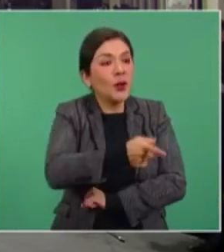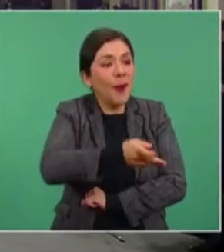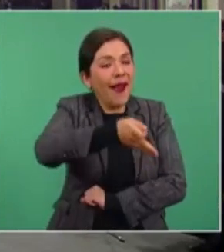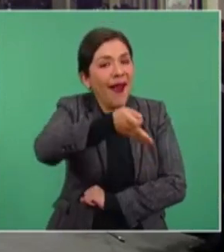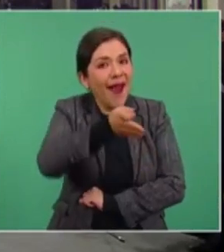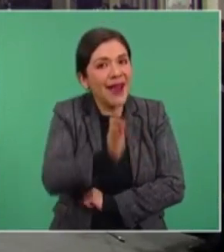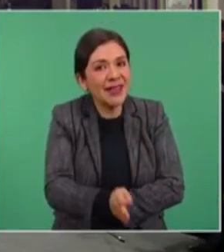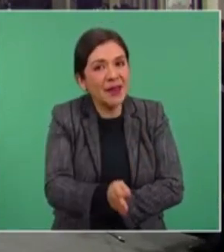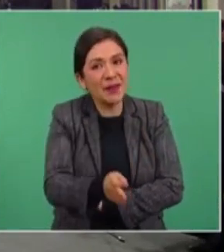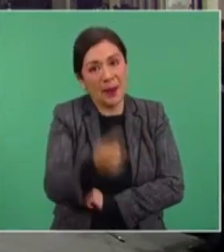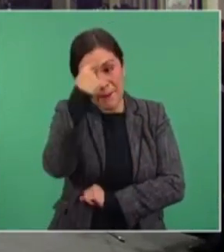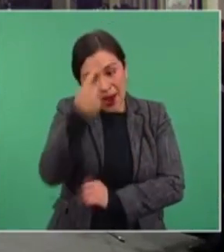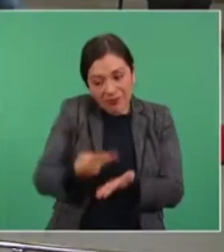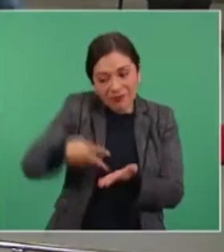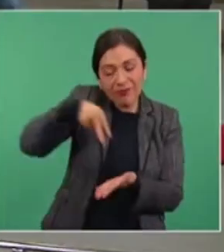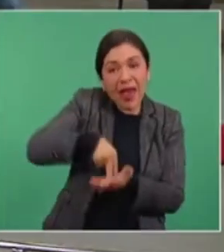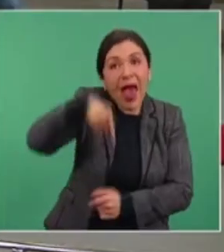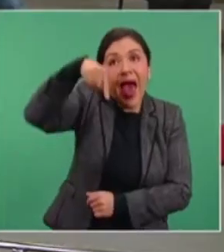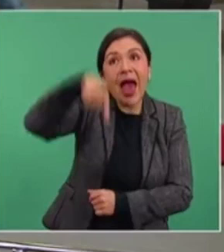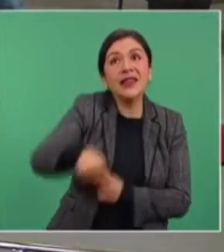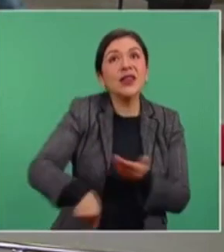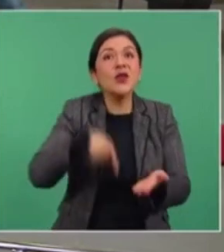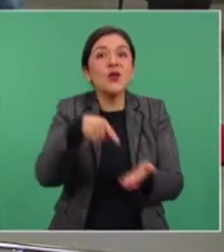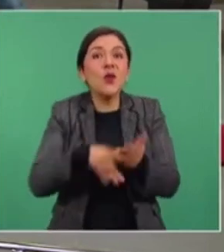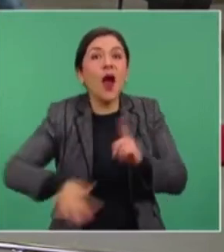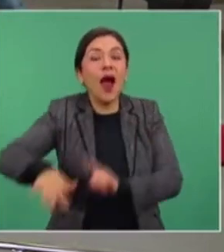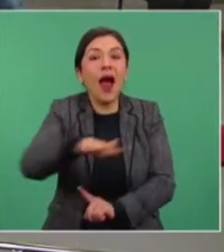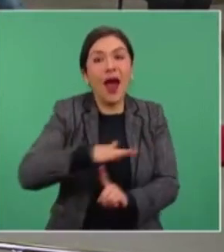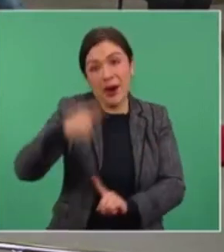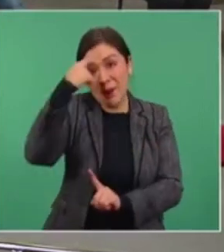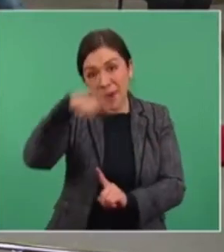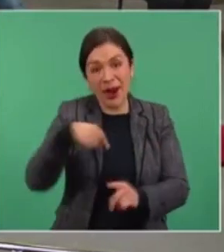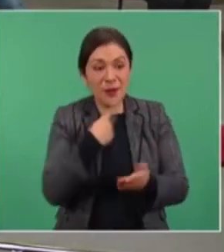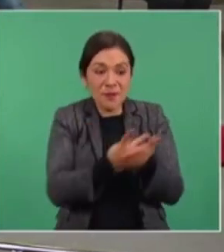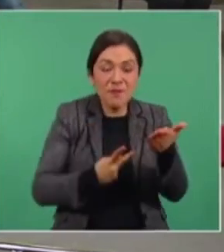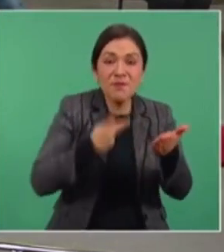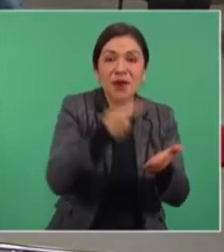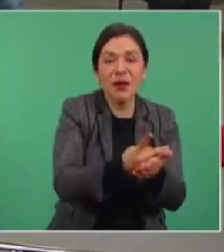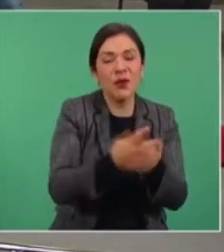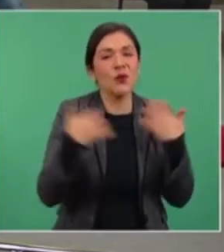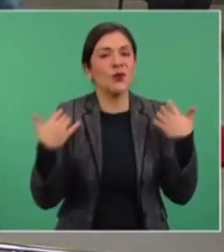aceptar que se hiciera aquí la ceremonia, en este